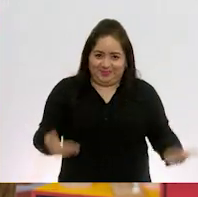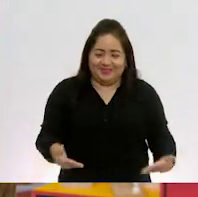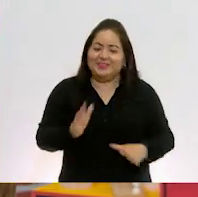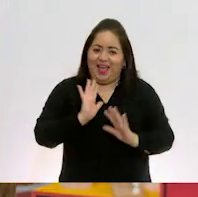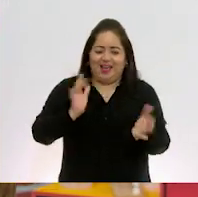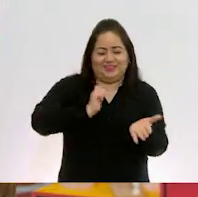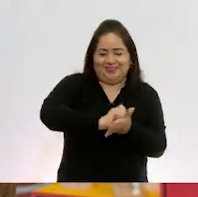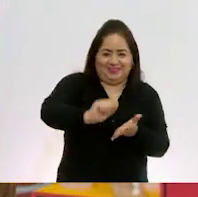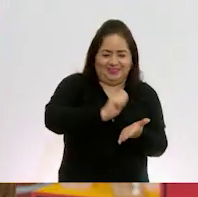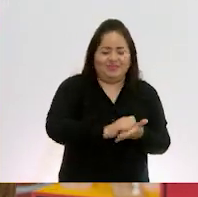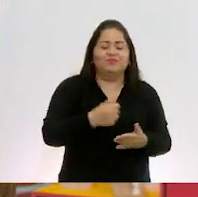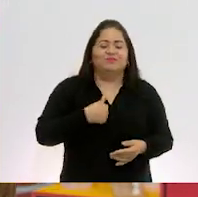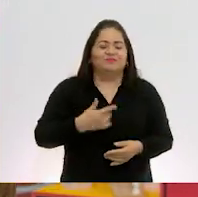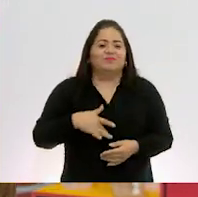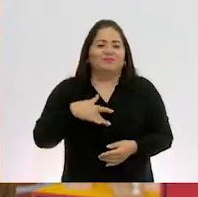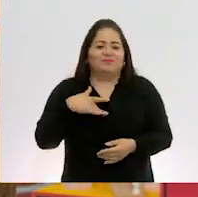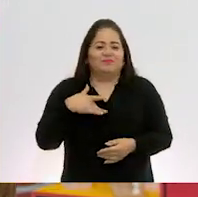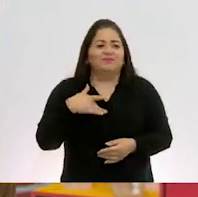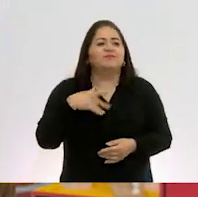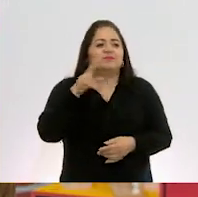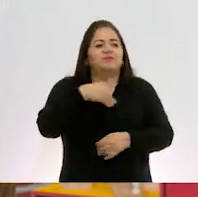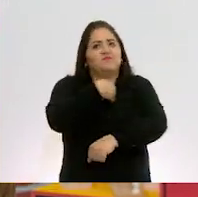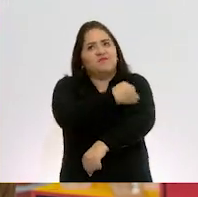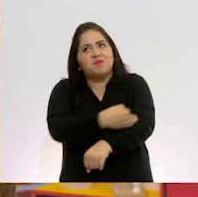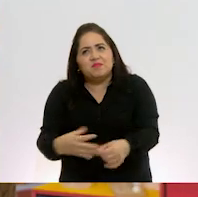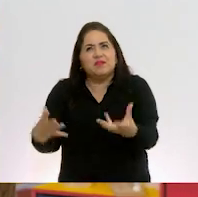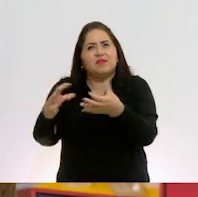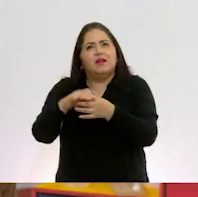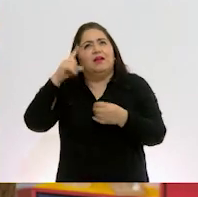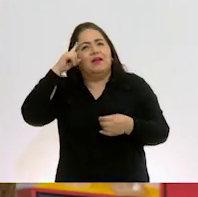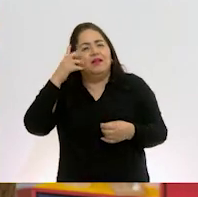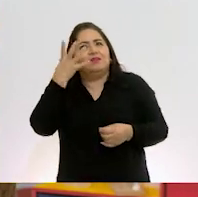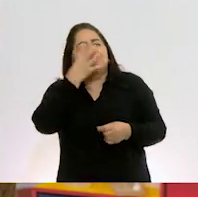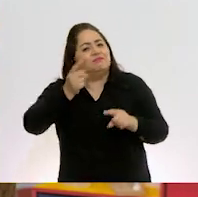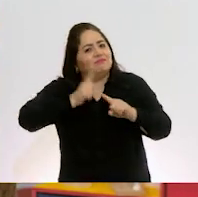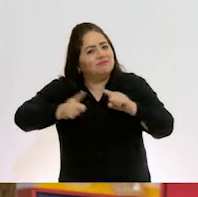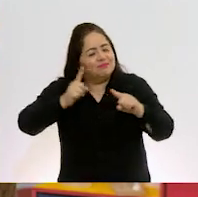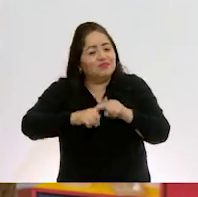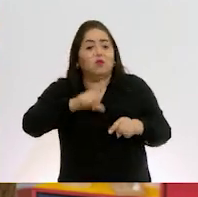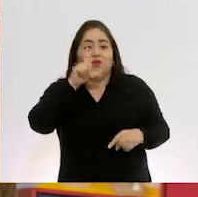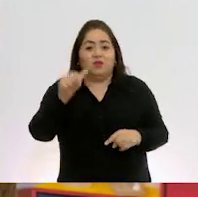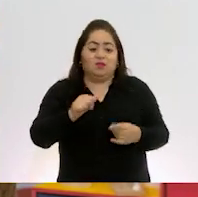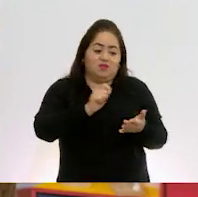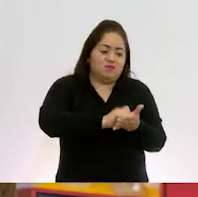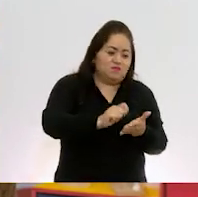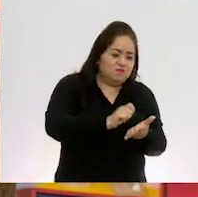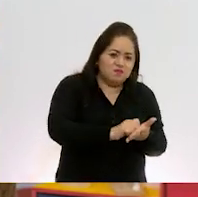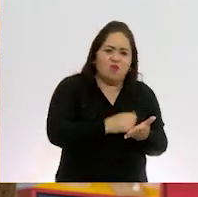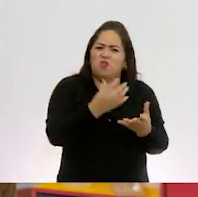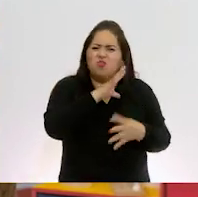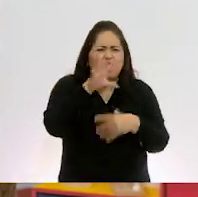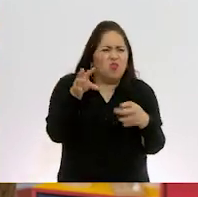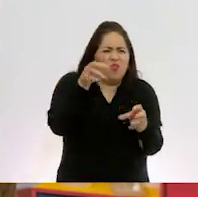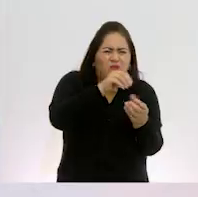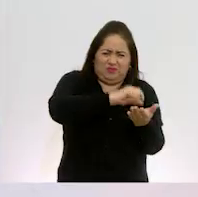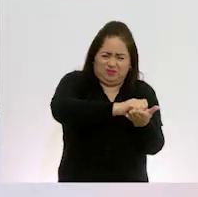lo escribí, después de escribirlo del picnic de mi familia, me hizo recordar muchas cosas buenas. Y cuando escribí las cosas que no eran tan buenas,